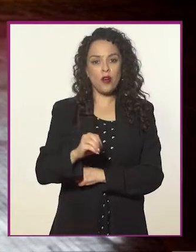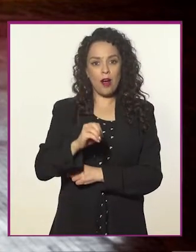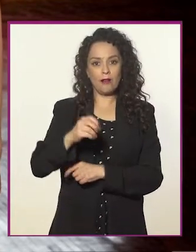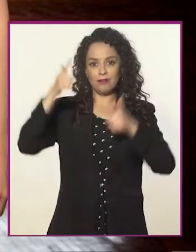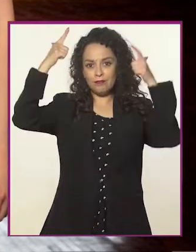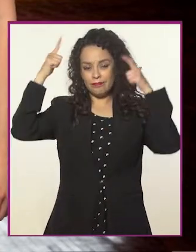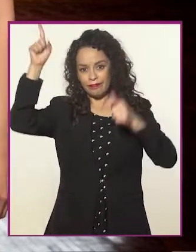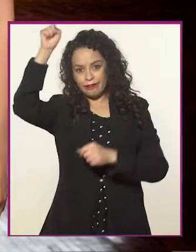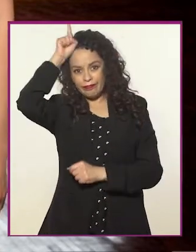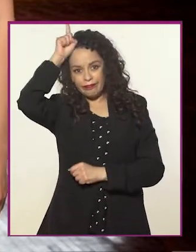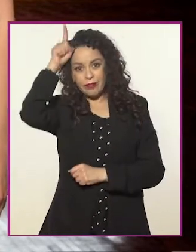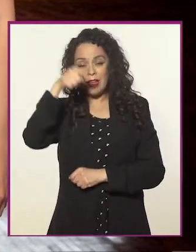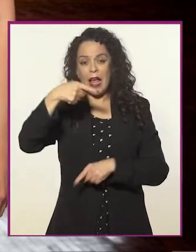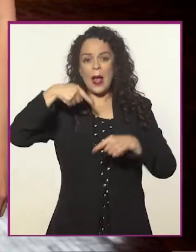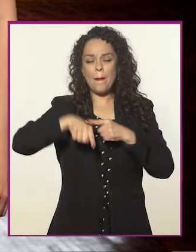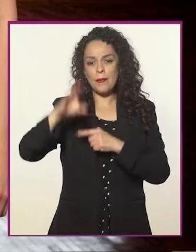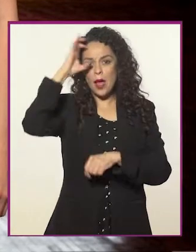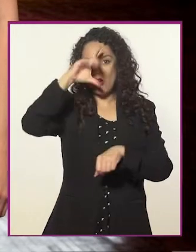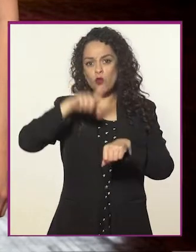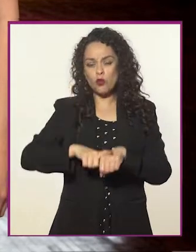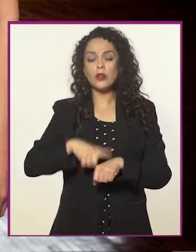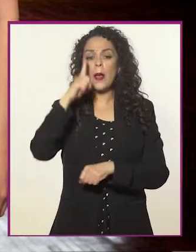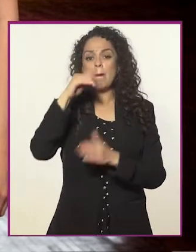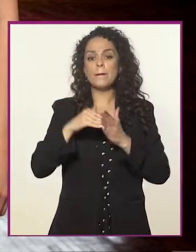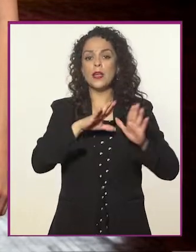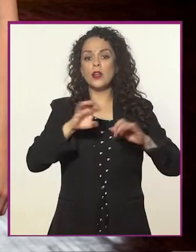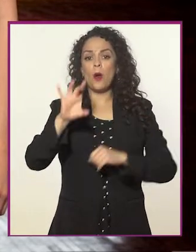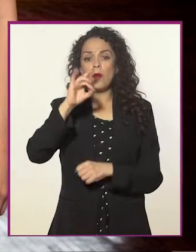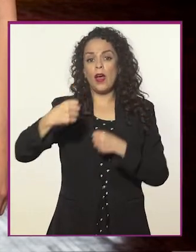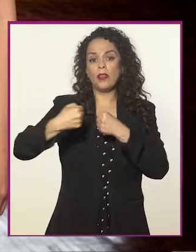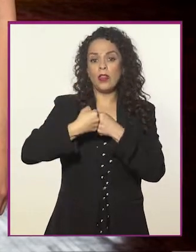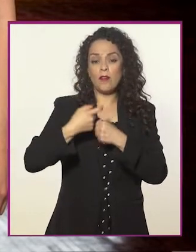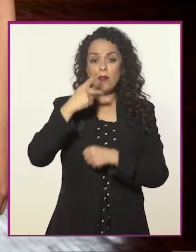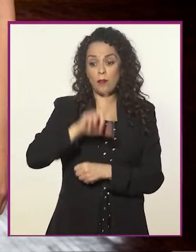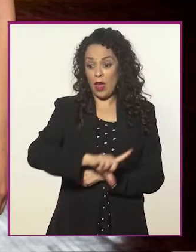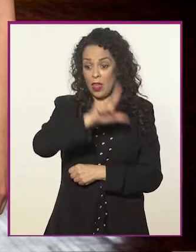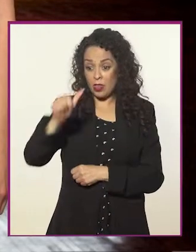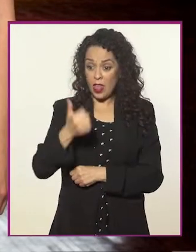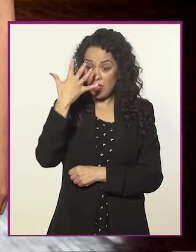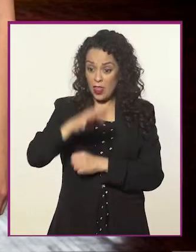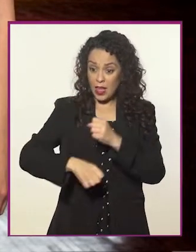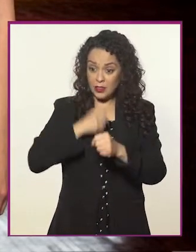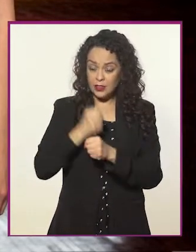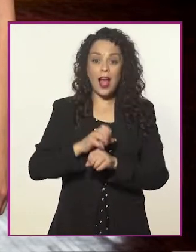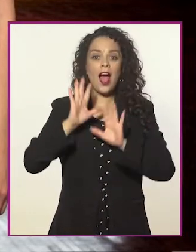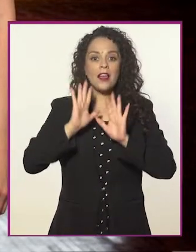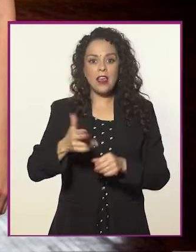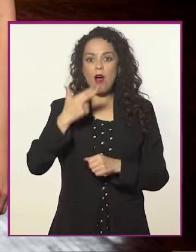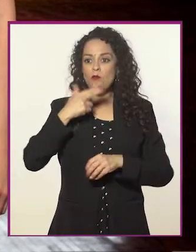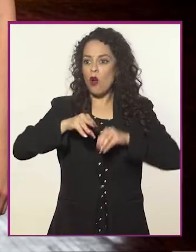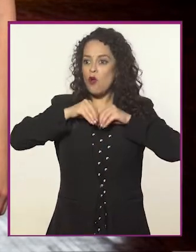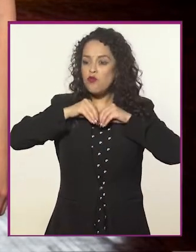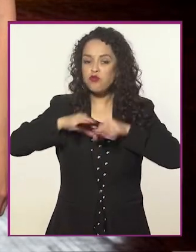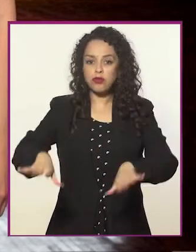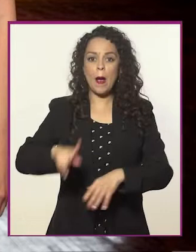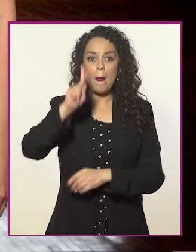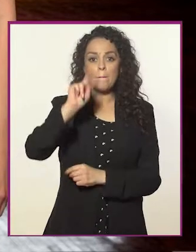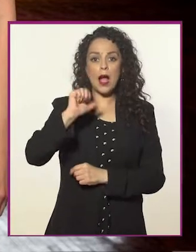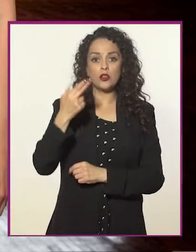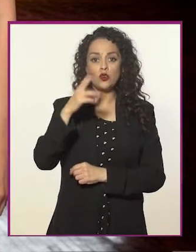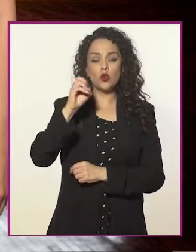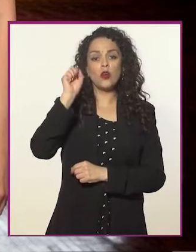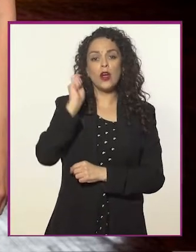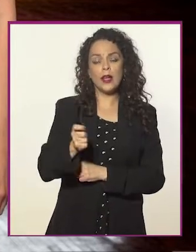una cultura fronteriza que empezó en 1930, pero tuvo su auge 10 años después. Los pachucos eran jóvenes de